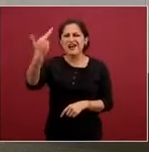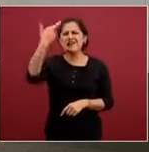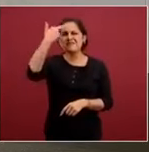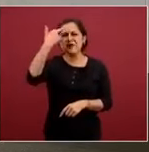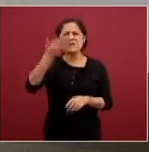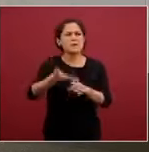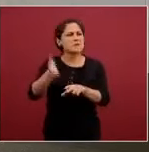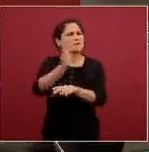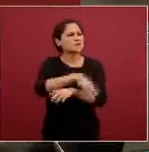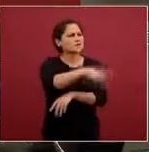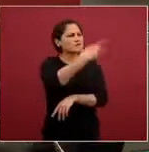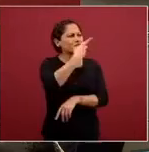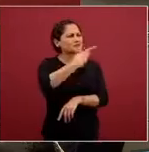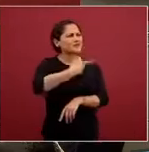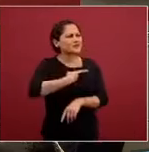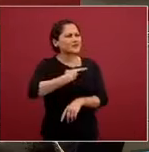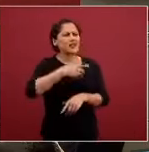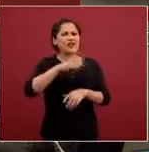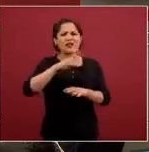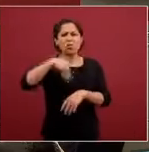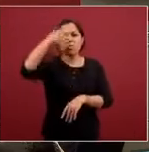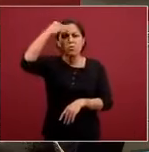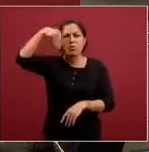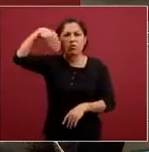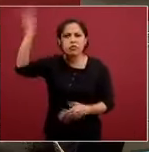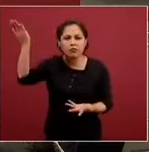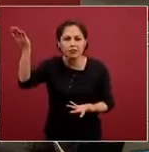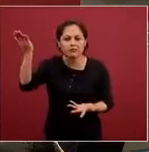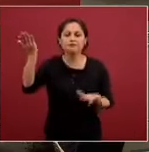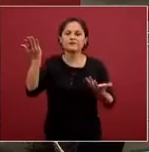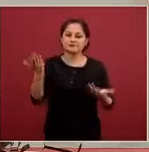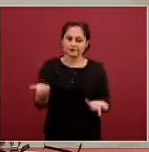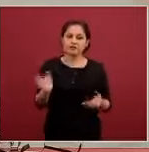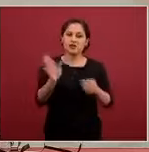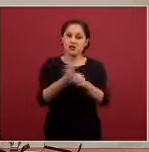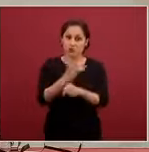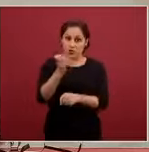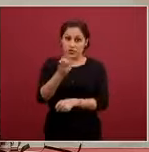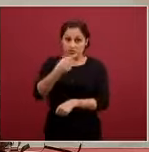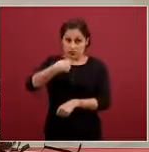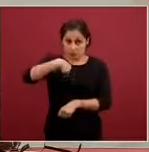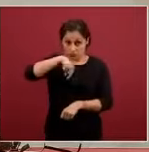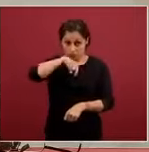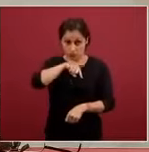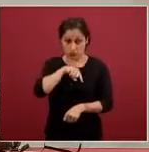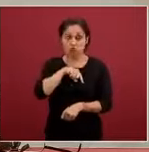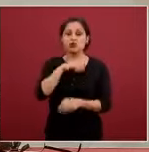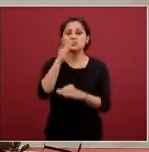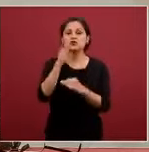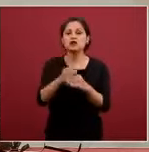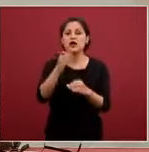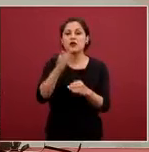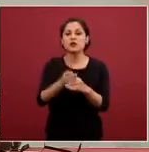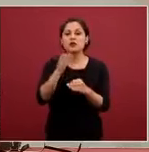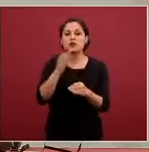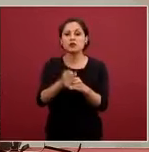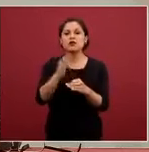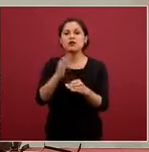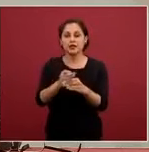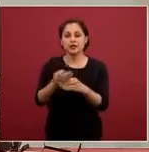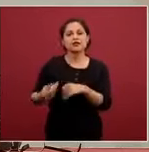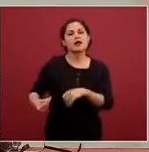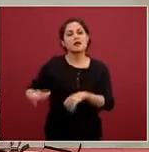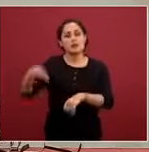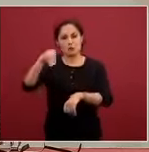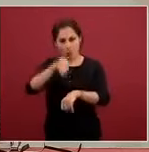olvidó. Entonces seleccionamos este tipo de herramienta y otra que volveremos a recordar que existe, que sí pusimos en